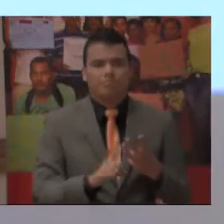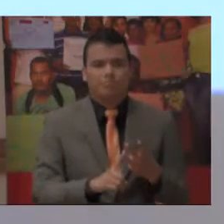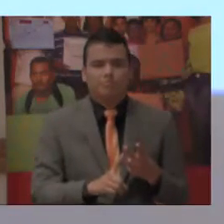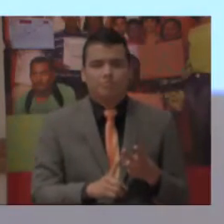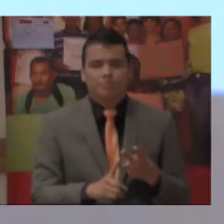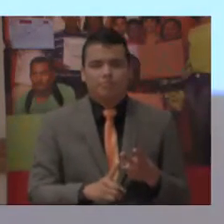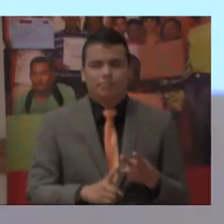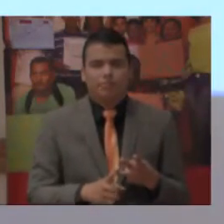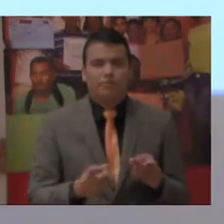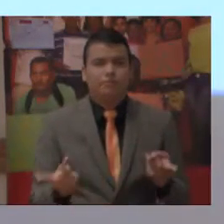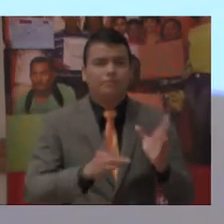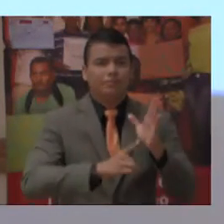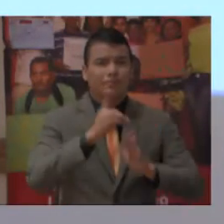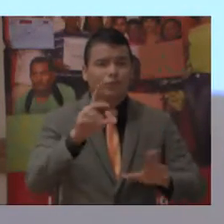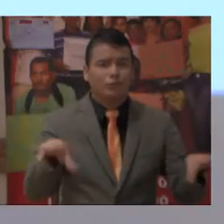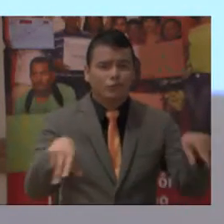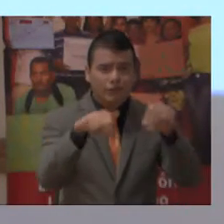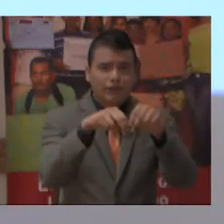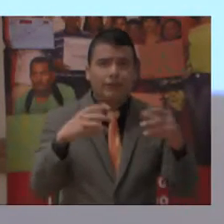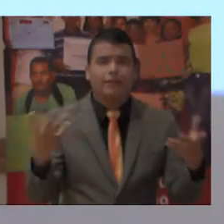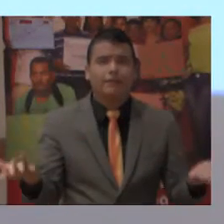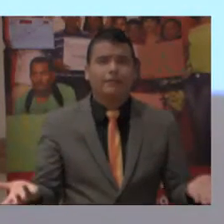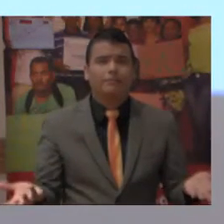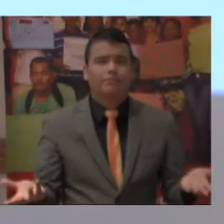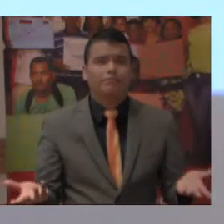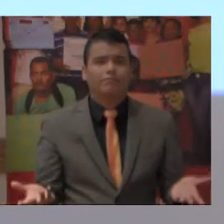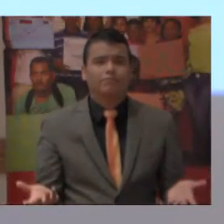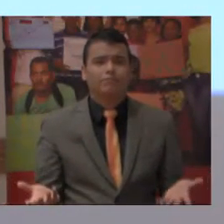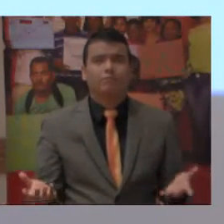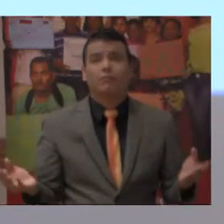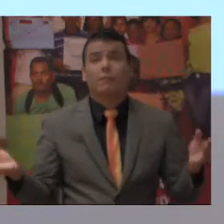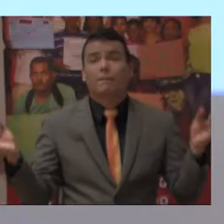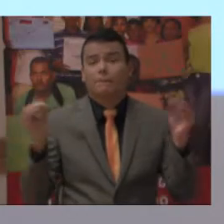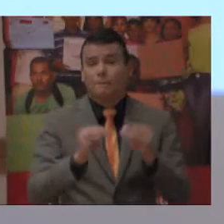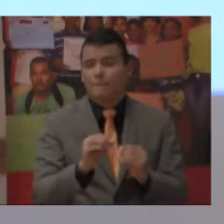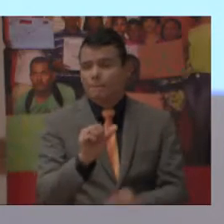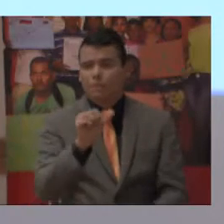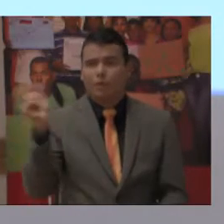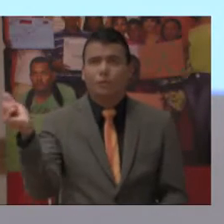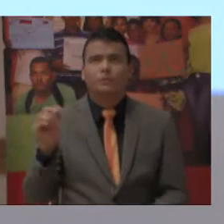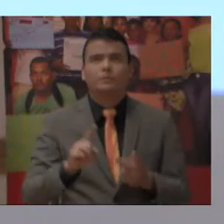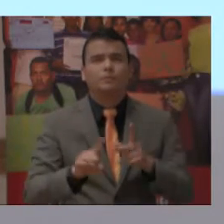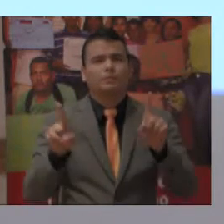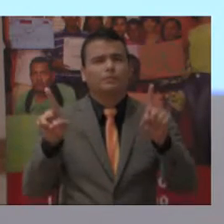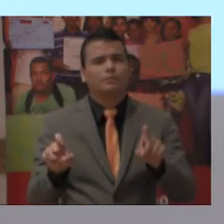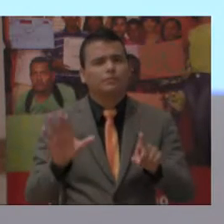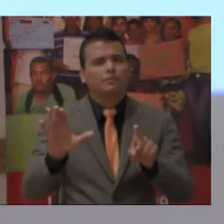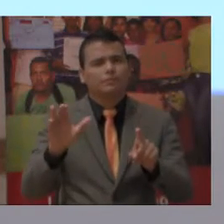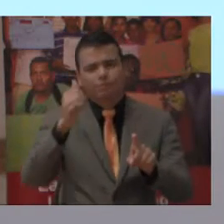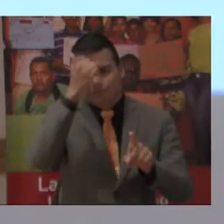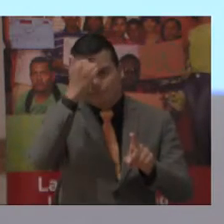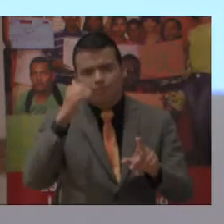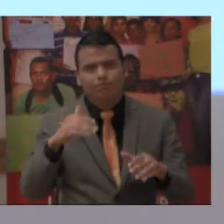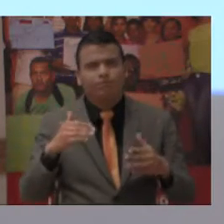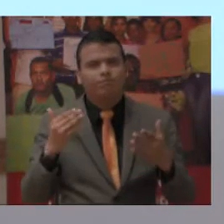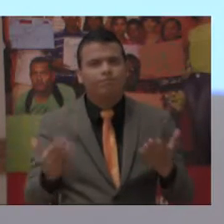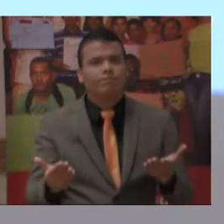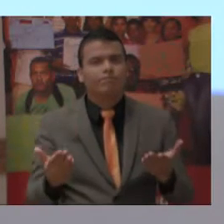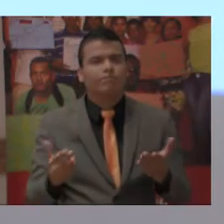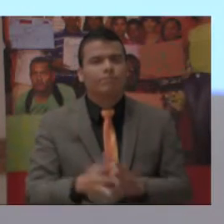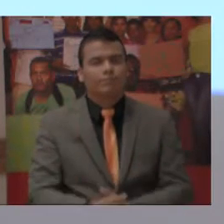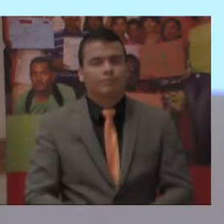en desarrollo social. Otro que tiene que ver, fundamental, que tiene que ver